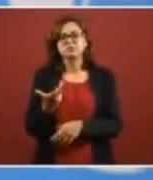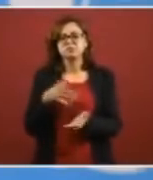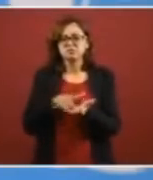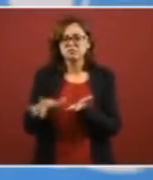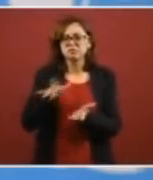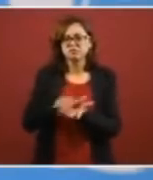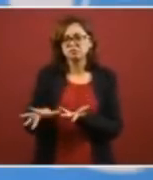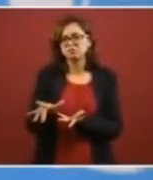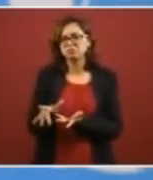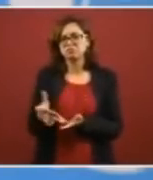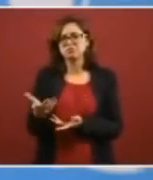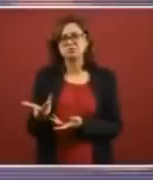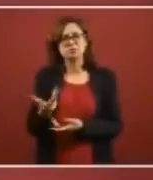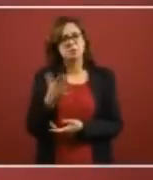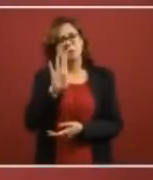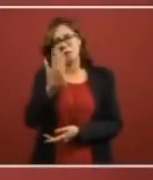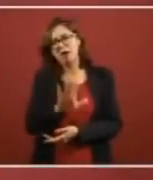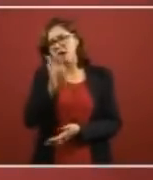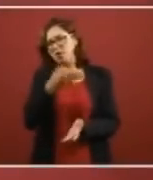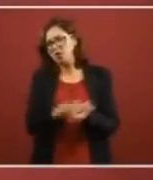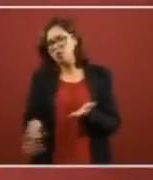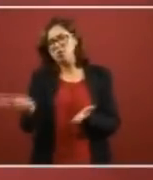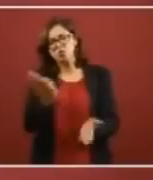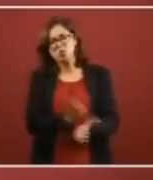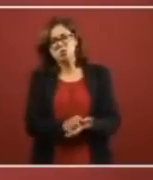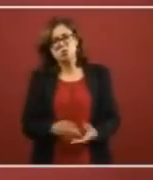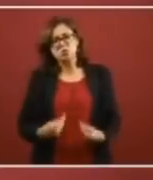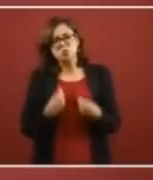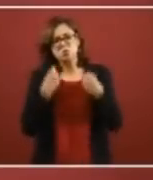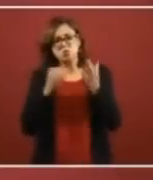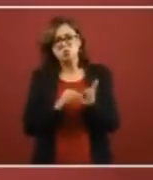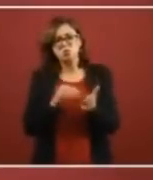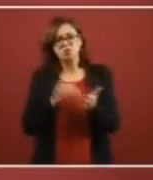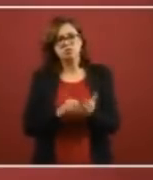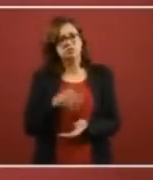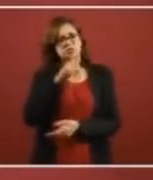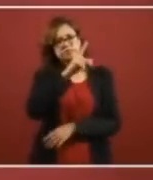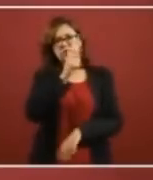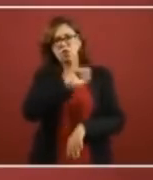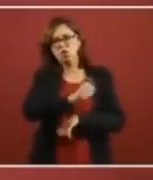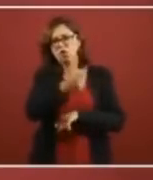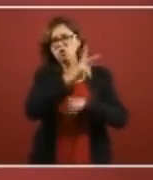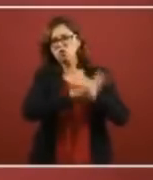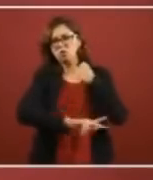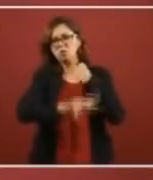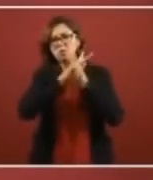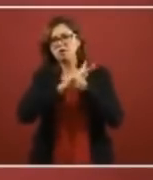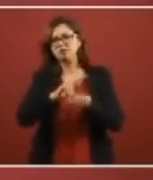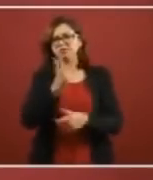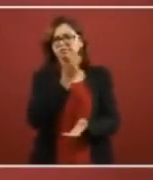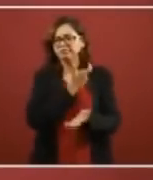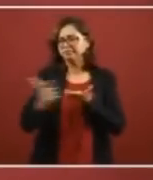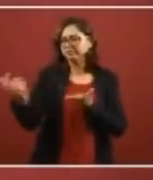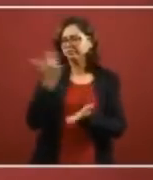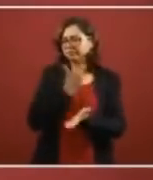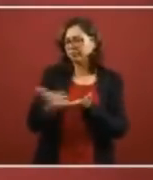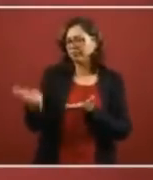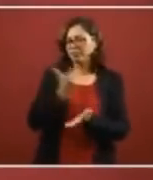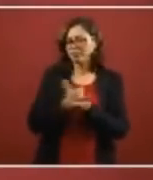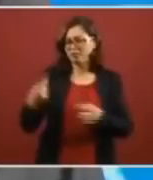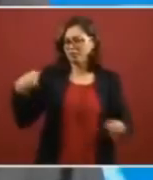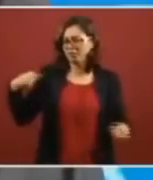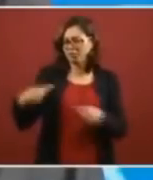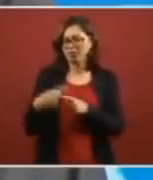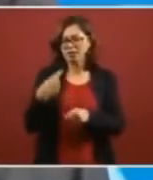son como nuestros héroes vivientes, porque nos envían calculamos que este